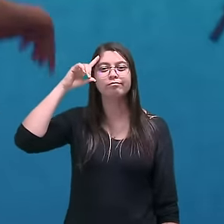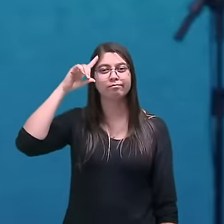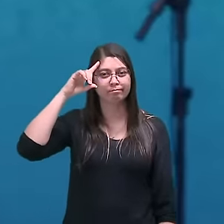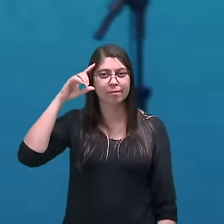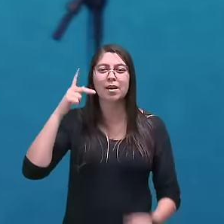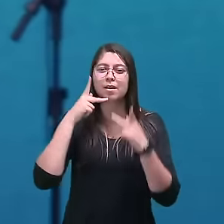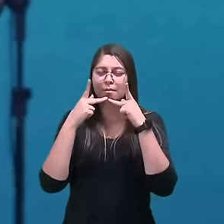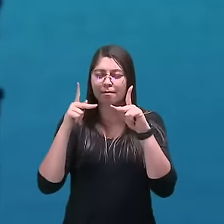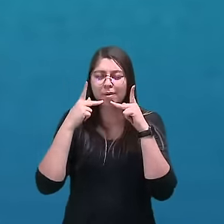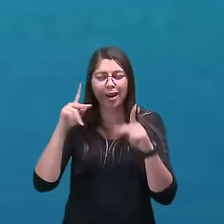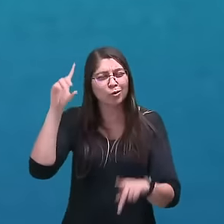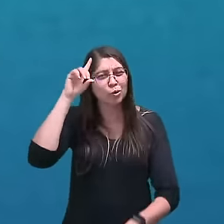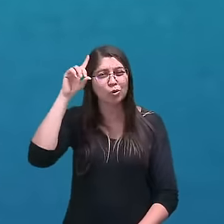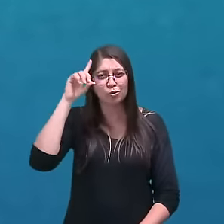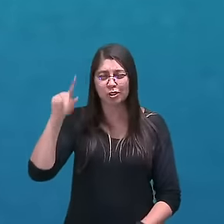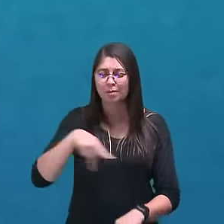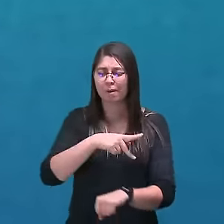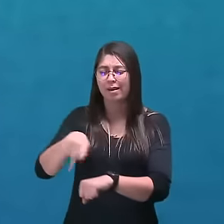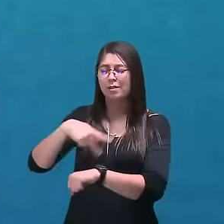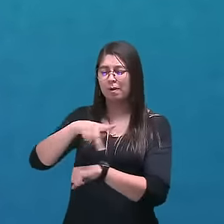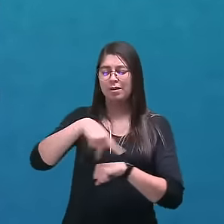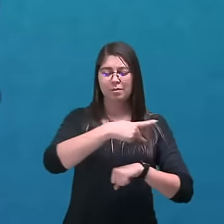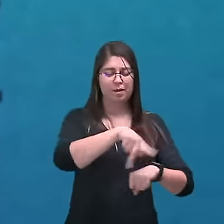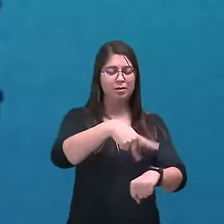tengo iglesia en diferentes países.